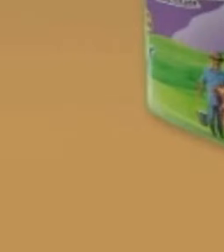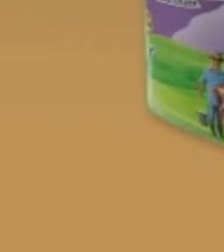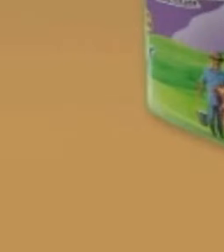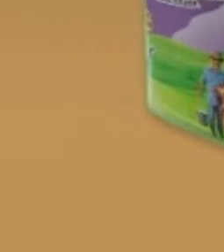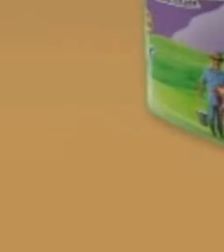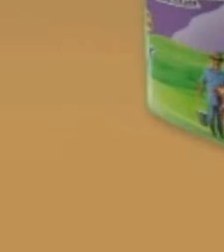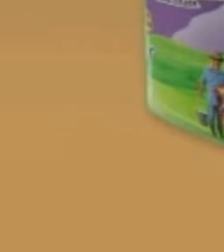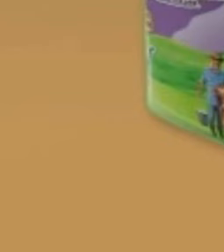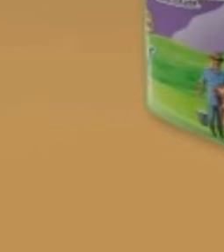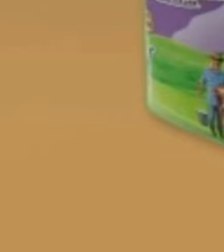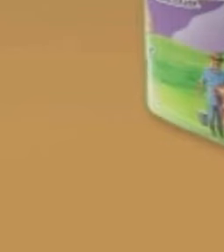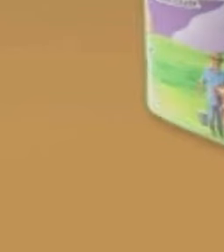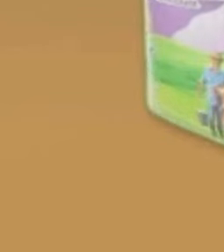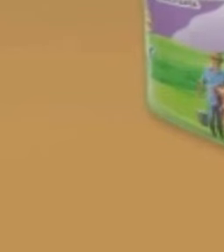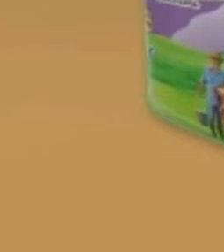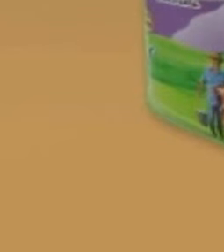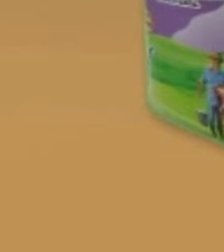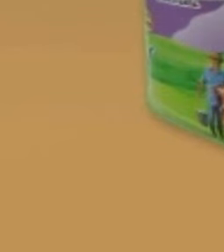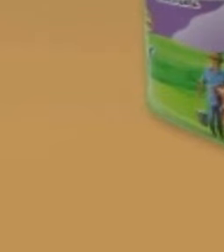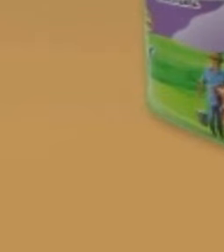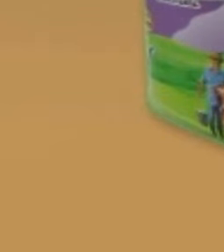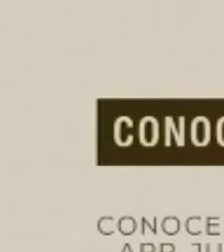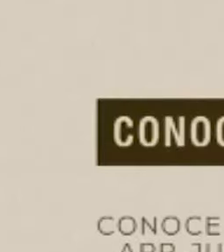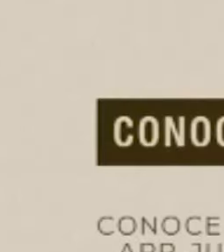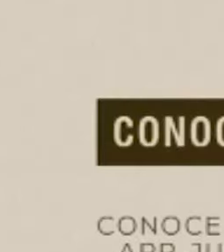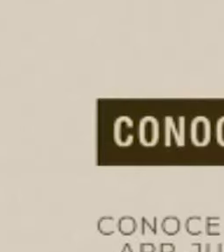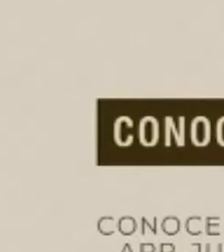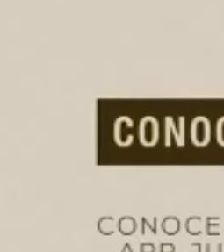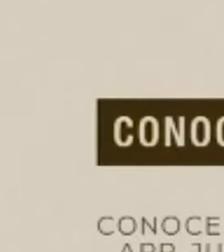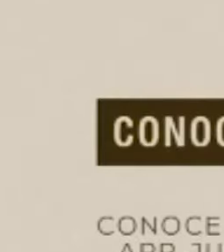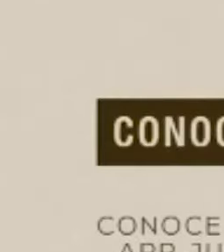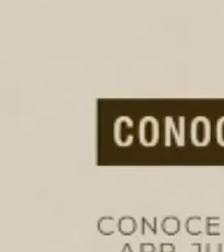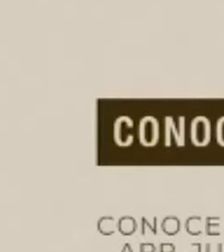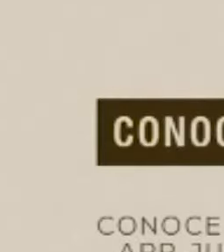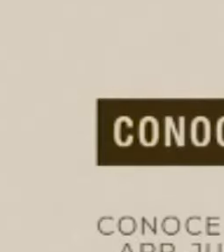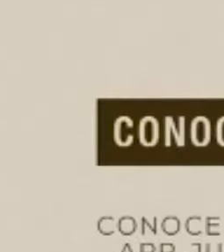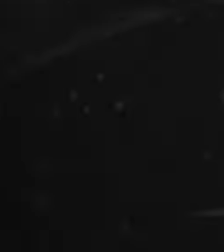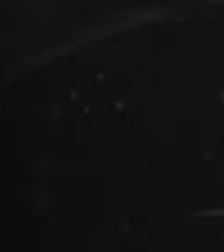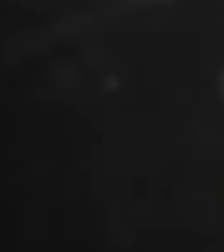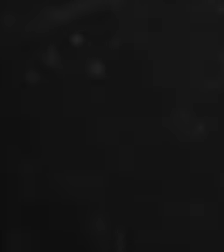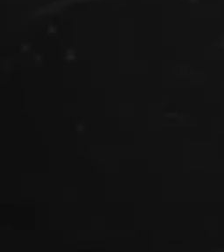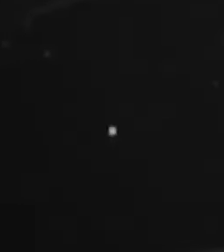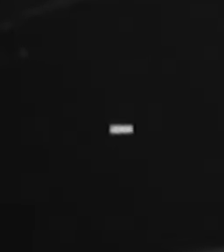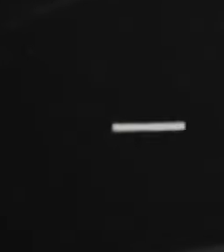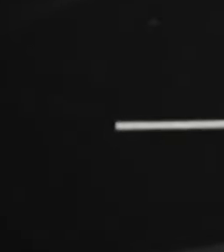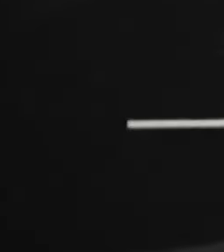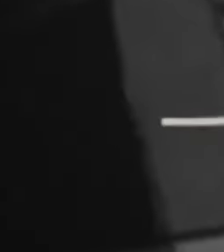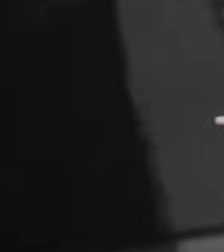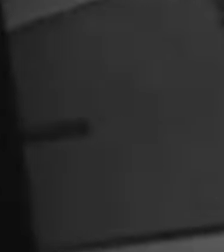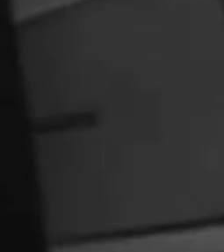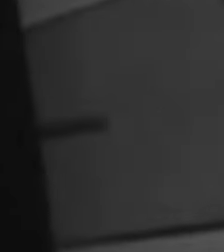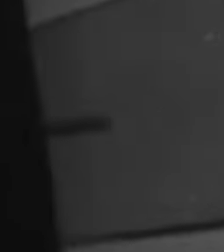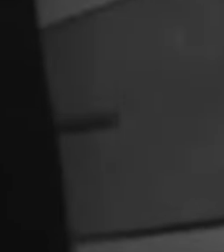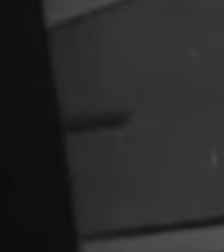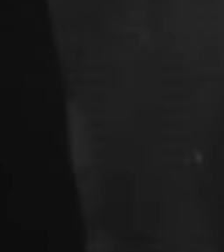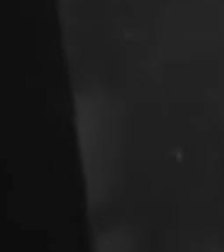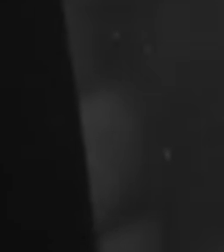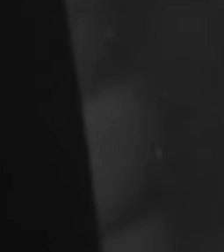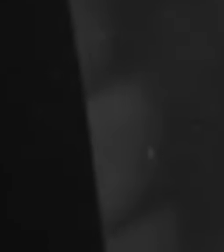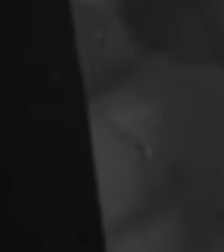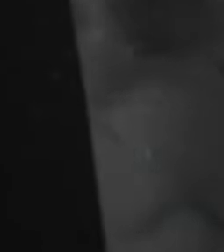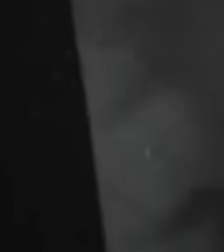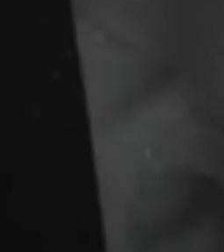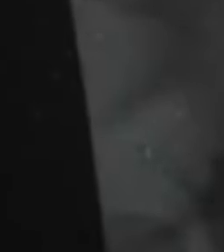lleva 2 y pagas 1 en 6-pack de leche Colanta deslactosada por 1000 mililitros cada una. La pantalla más querida de los